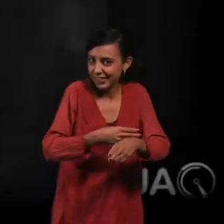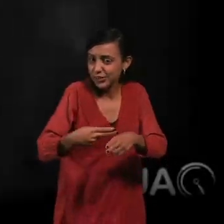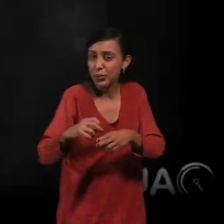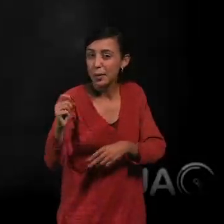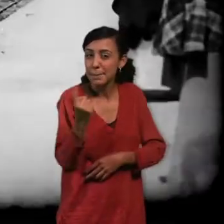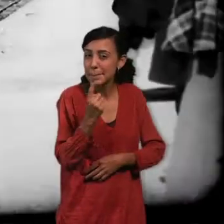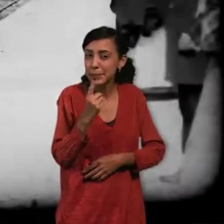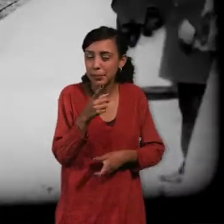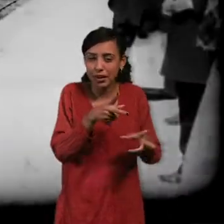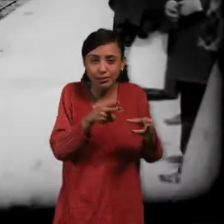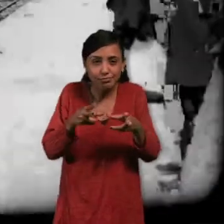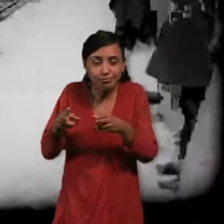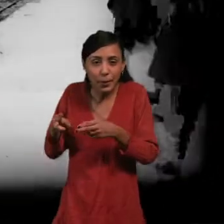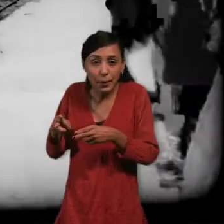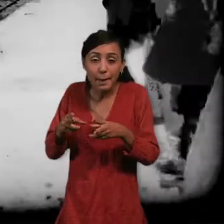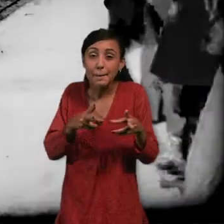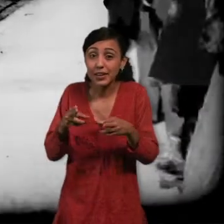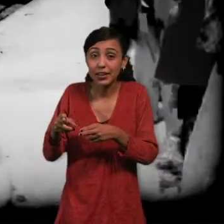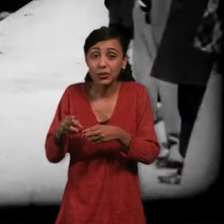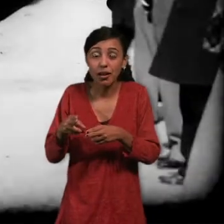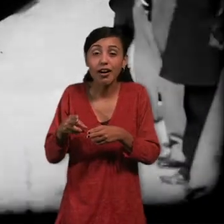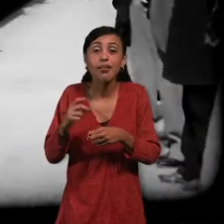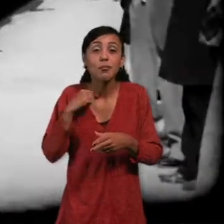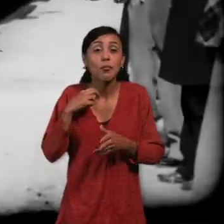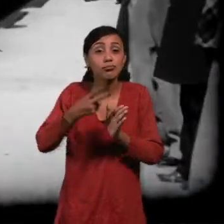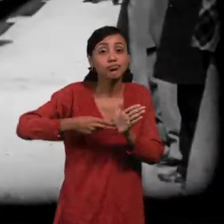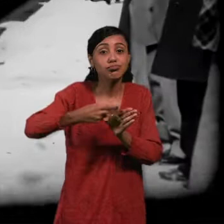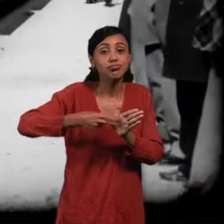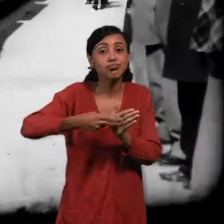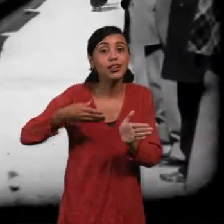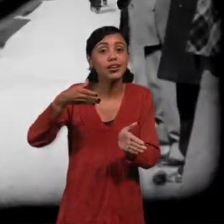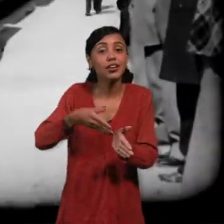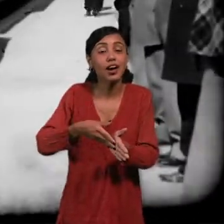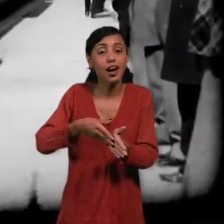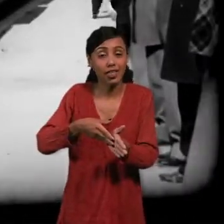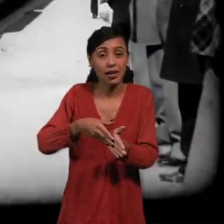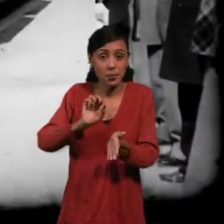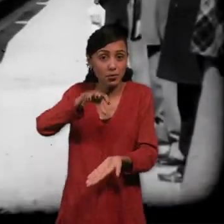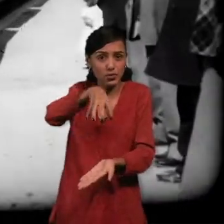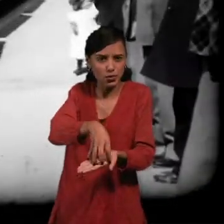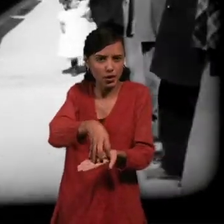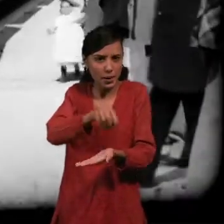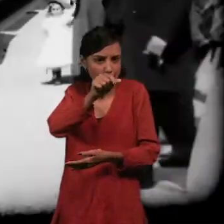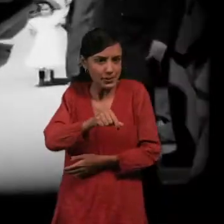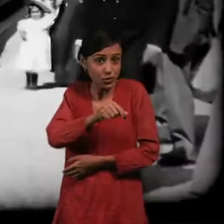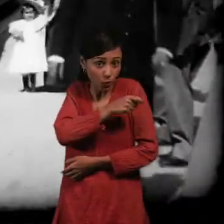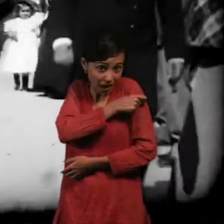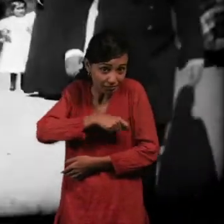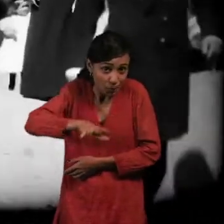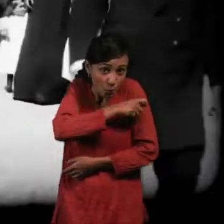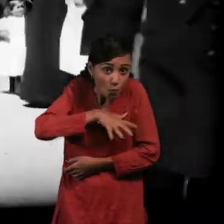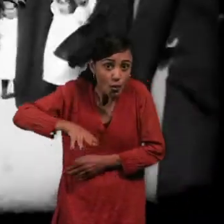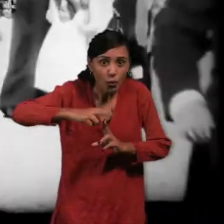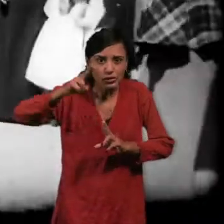la primera proyección de la película La llegada del tren a la ciudad, donde el público que estaba en el teatro se dio un gran susto al ver